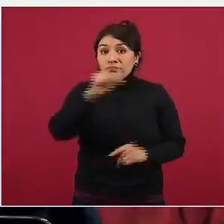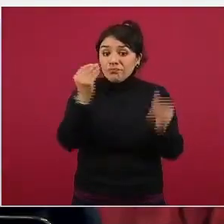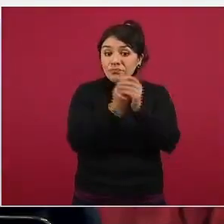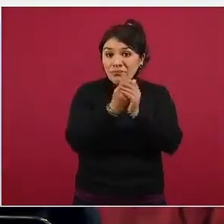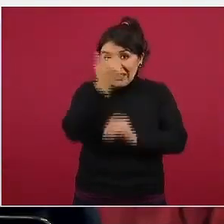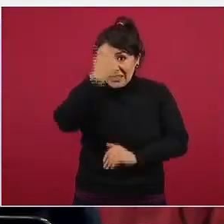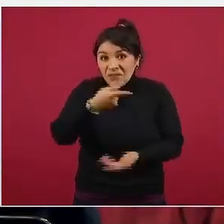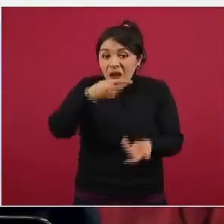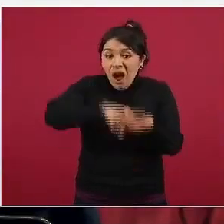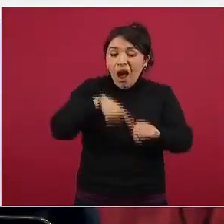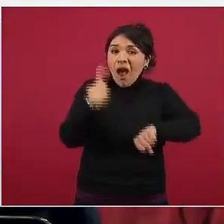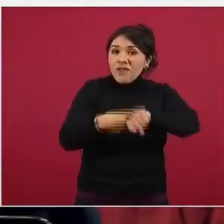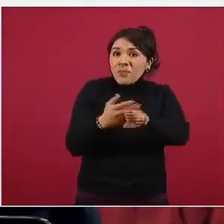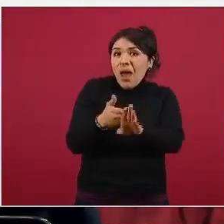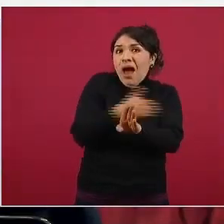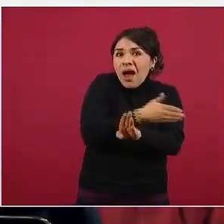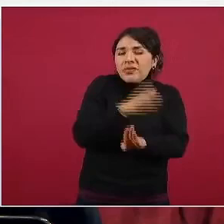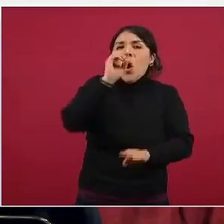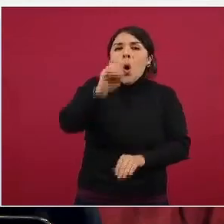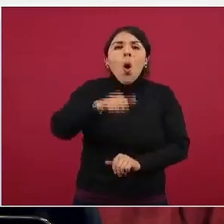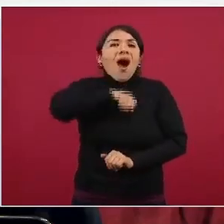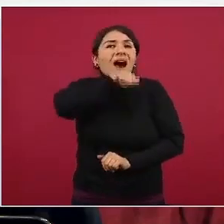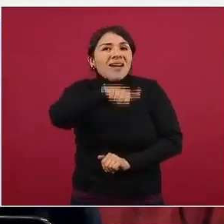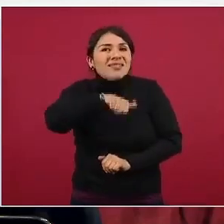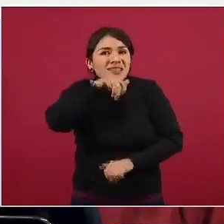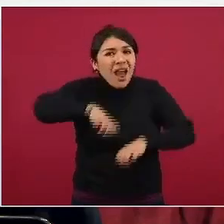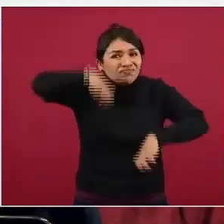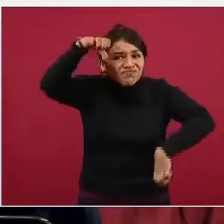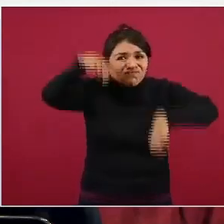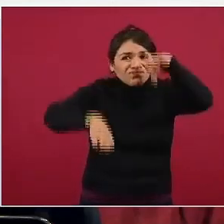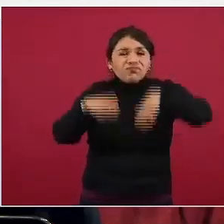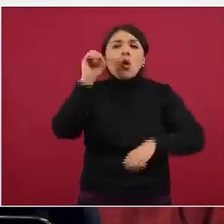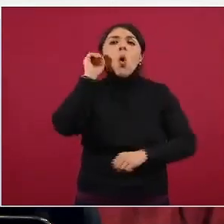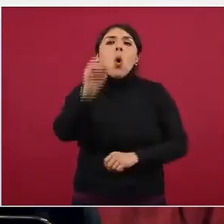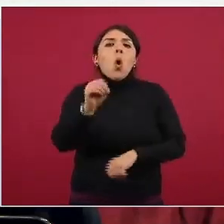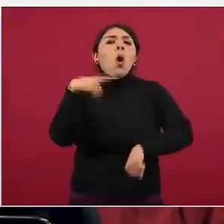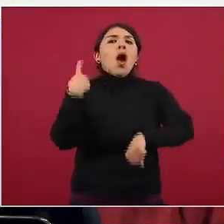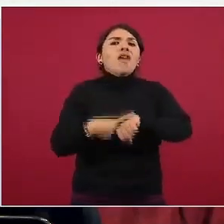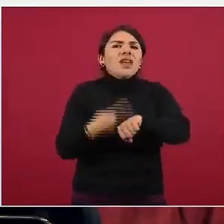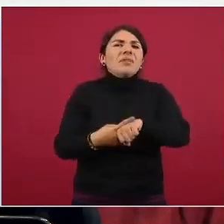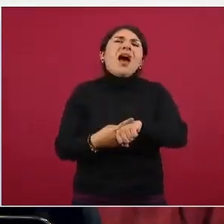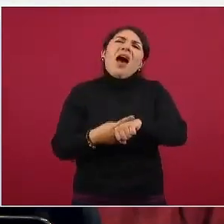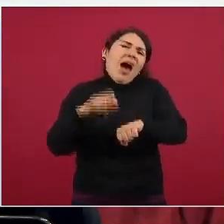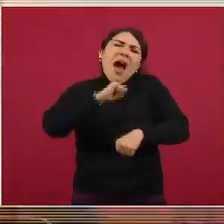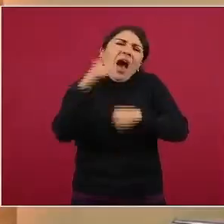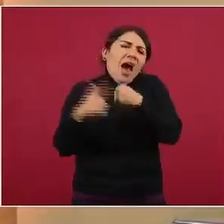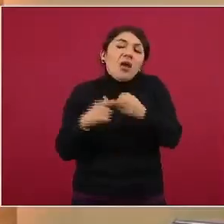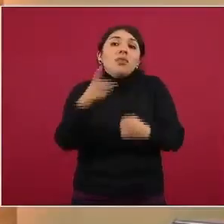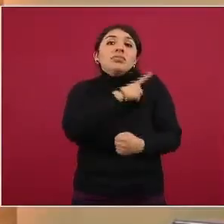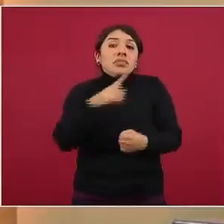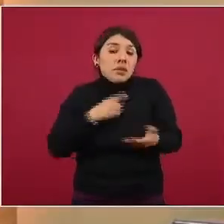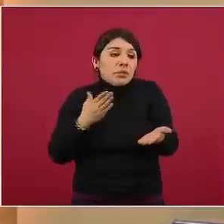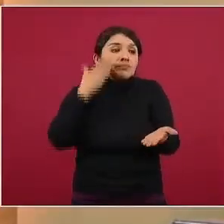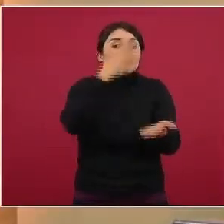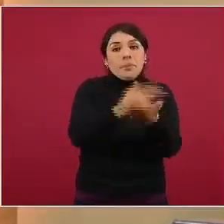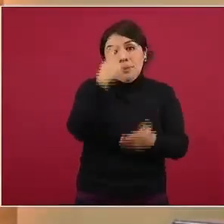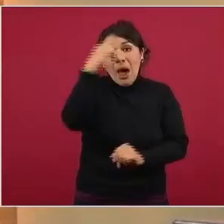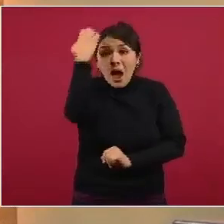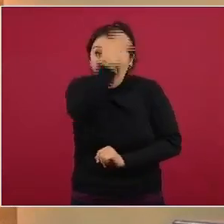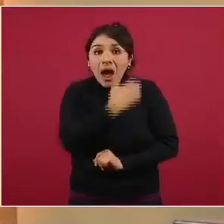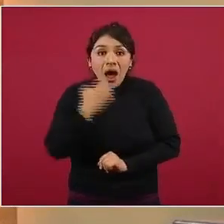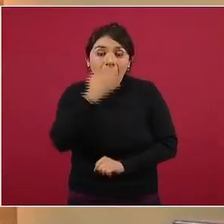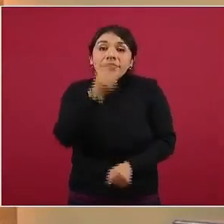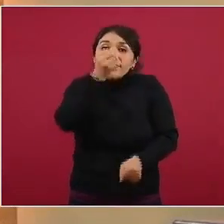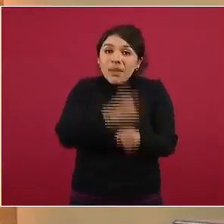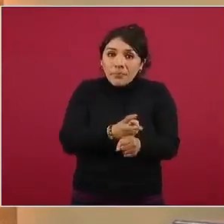pertenecen a los grupos de riesgo, personas adultos mayores, personas con enfermedades crónicas, que acudan para una evaluación.